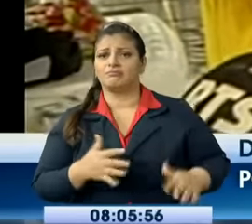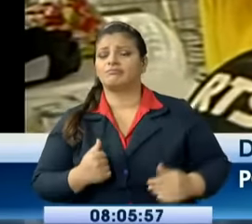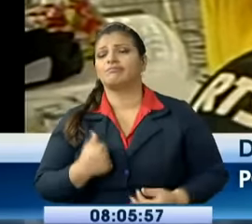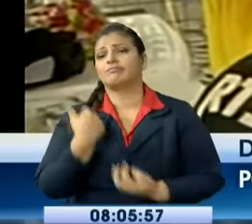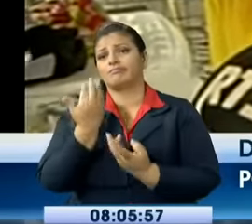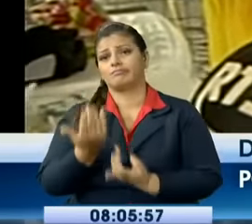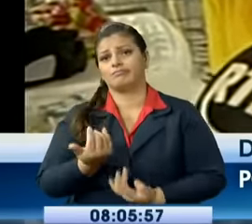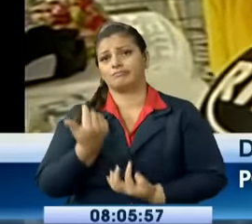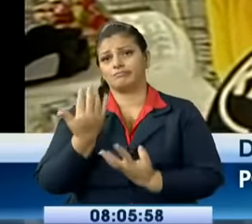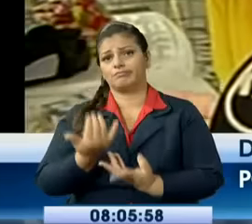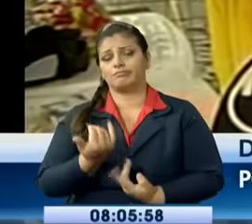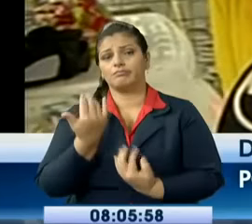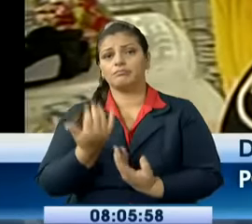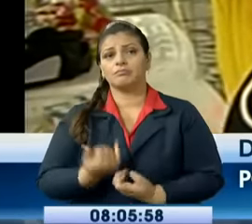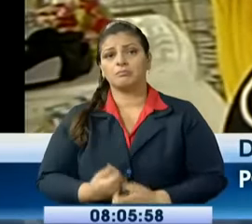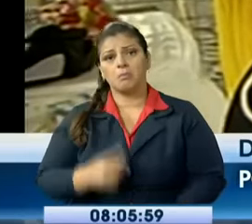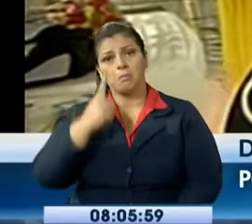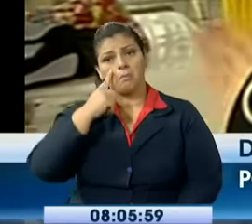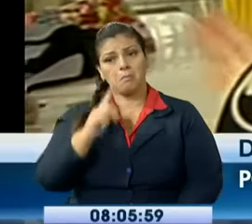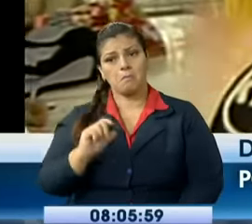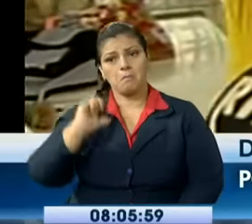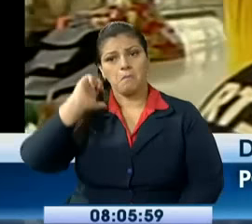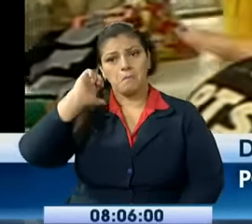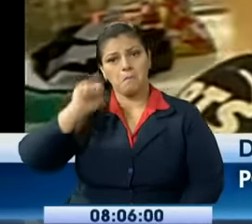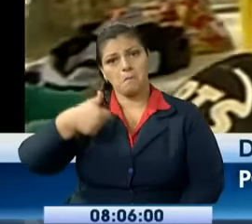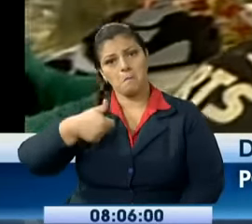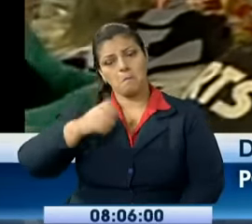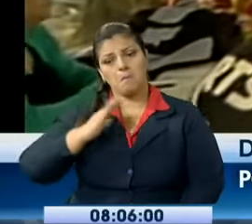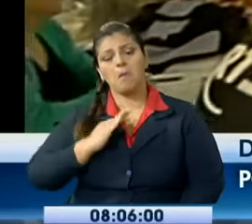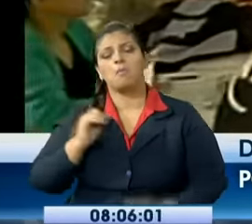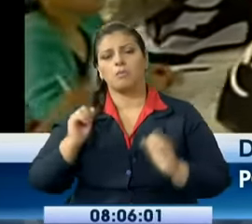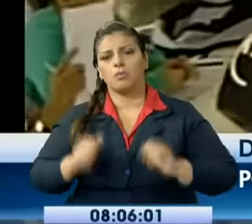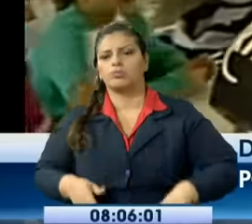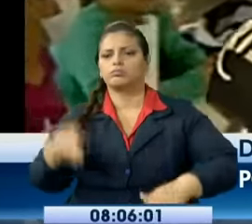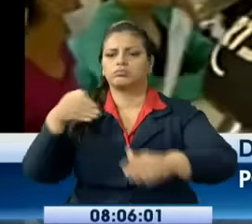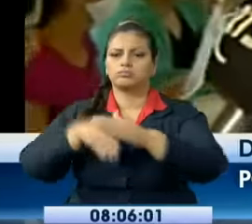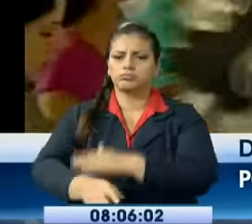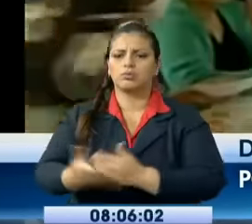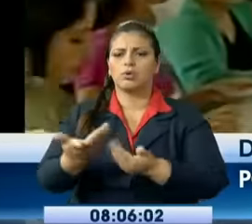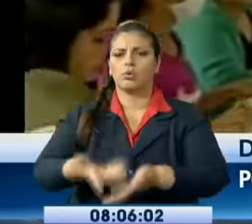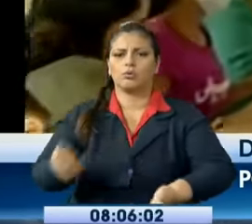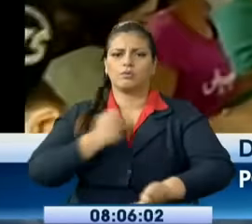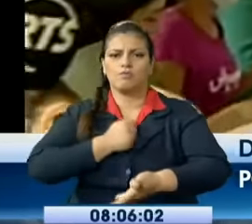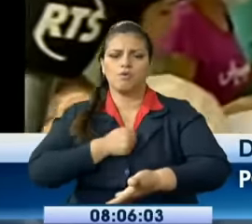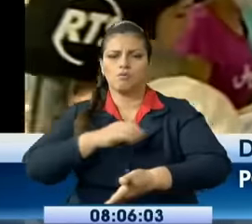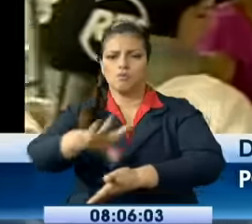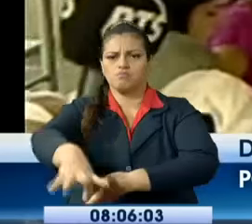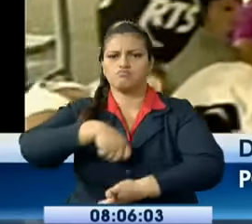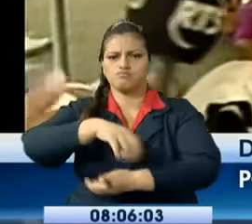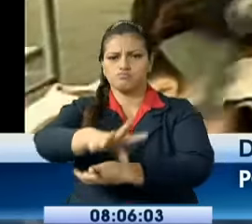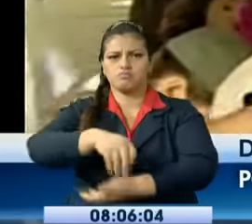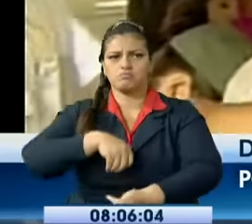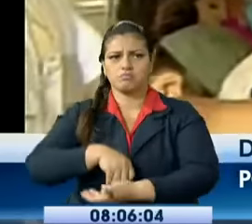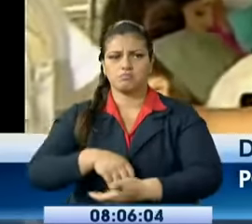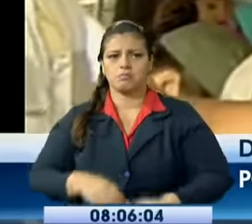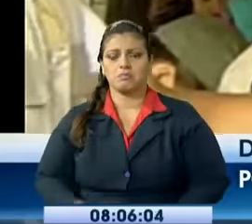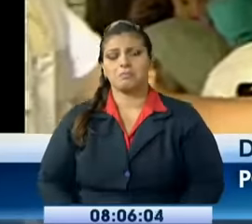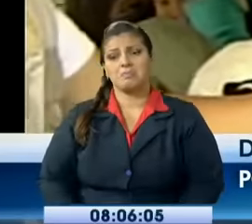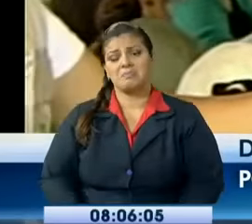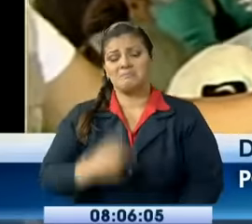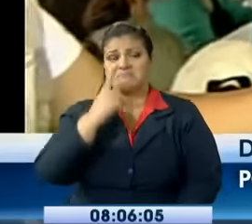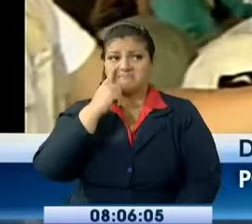ingresar? Ya, ojalá que si mañana o no sé, si nos dan el permiso para poder sacar. Ya. ¿Se espera de pronto encontrar todo intacto? Sí,